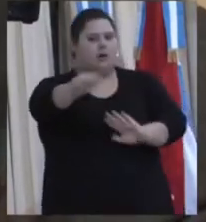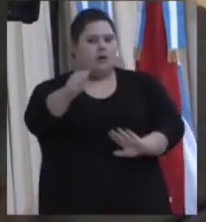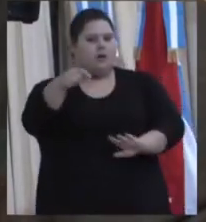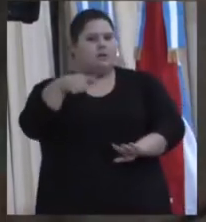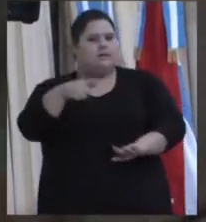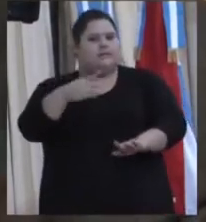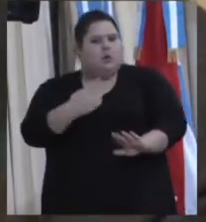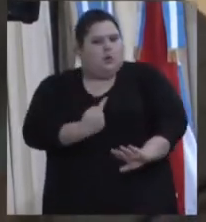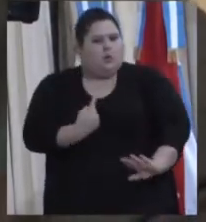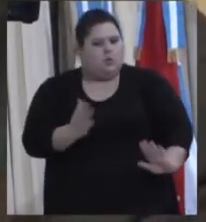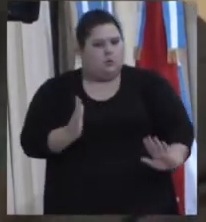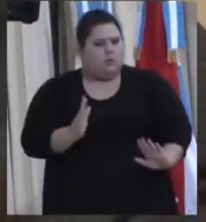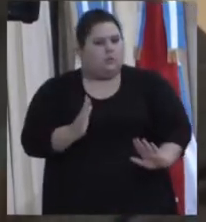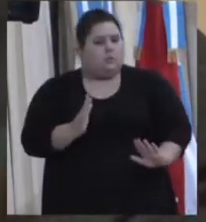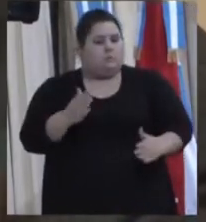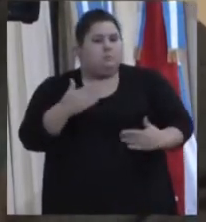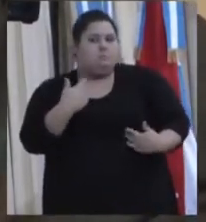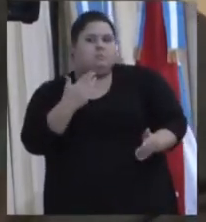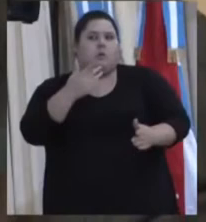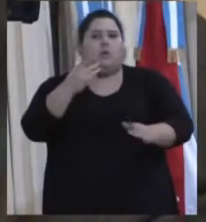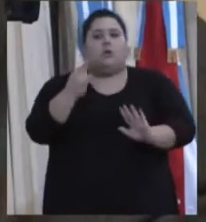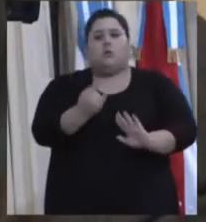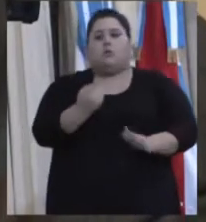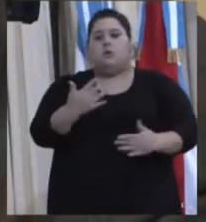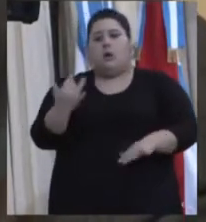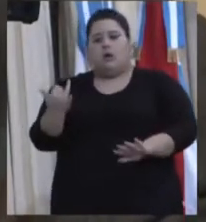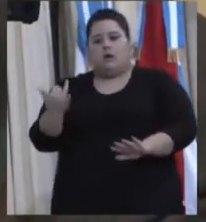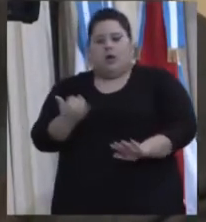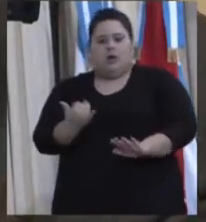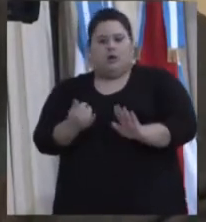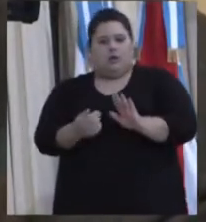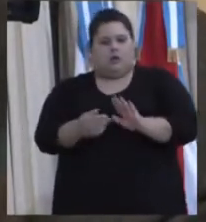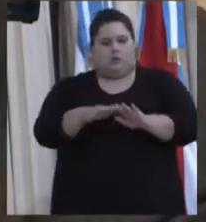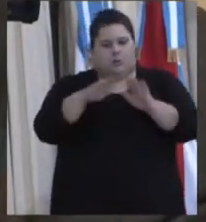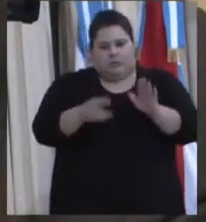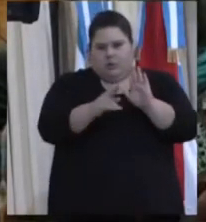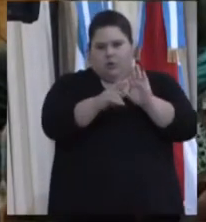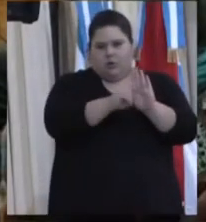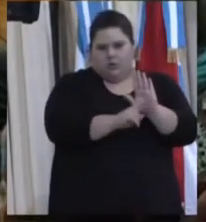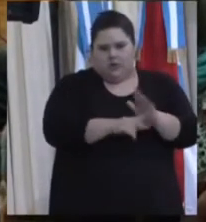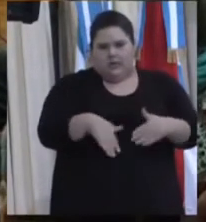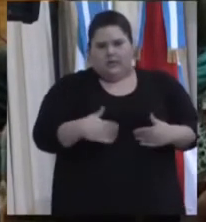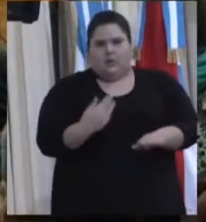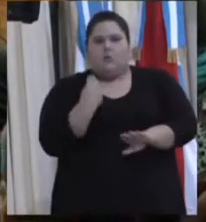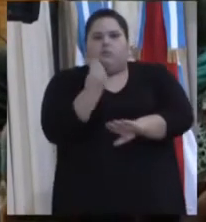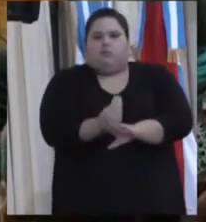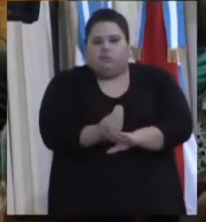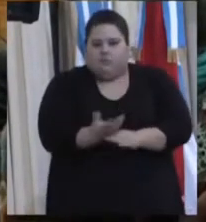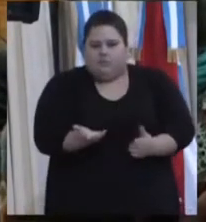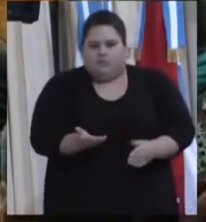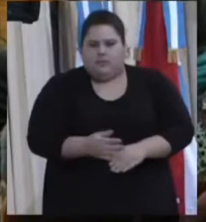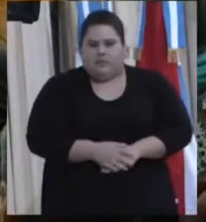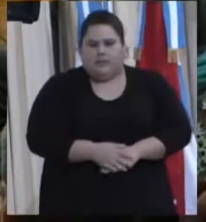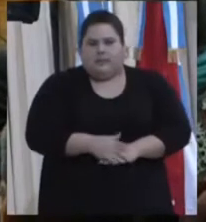autoridad? Digo, porque la universidad tiene en el entramado institucional un rol protagónico, es una de las